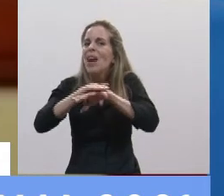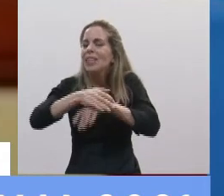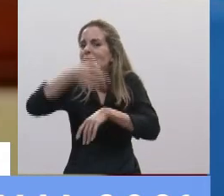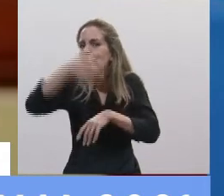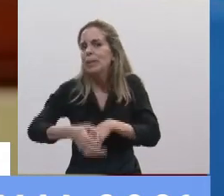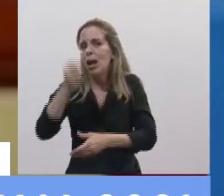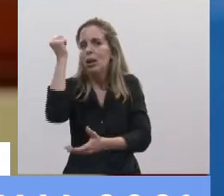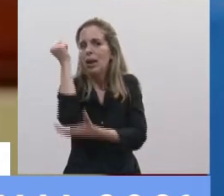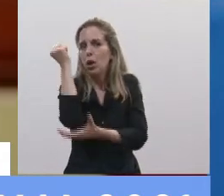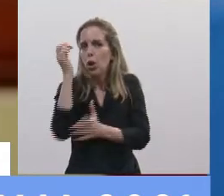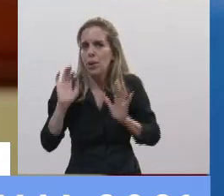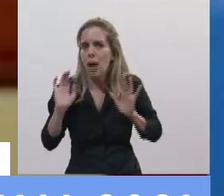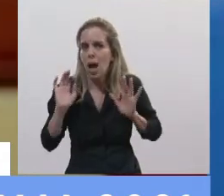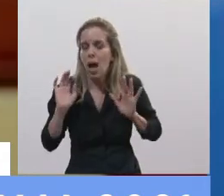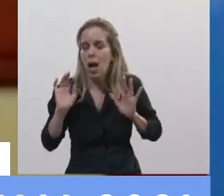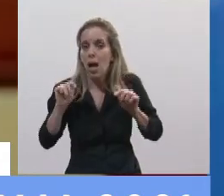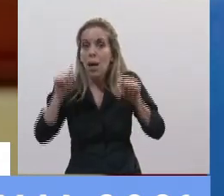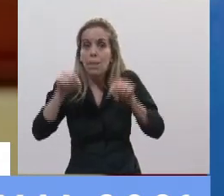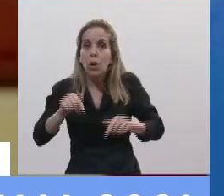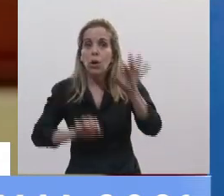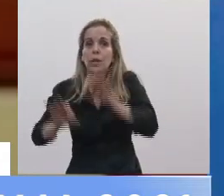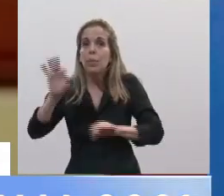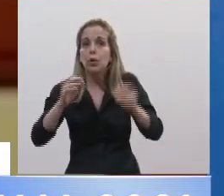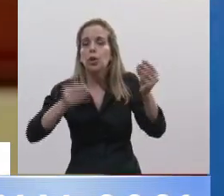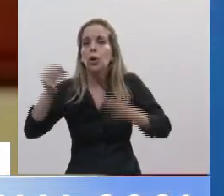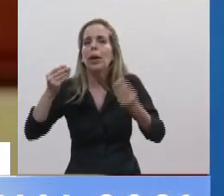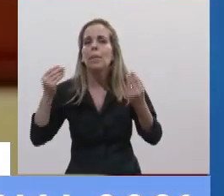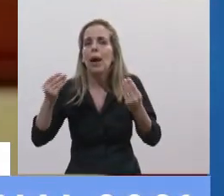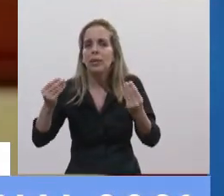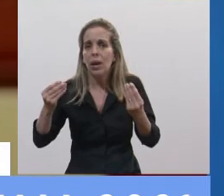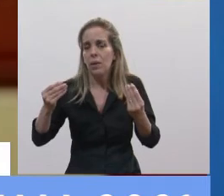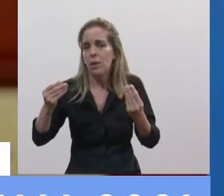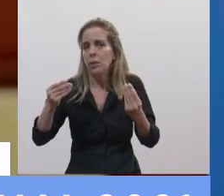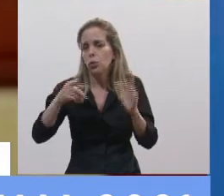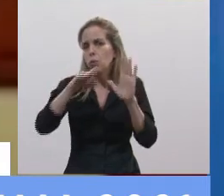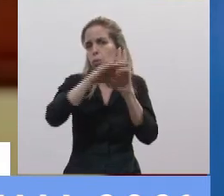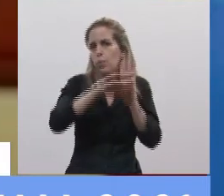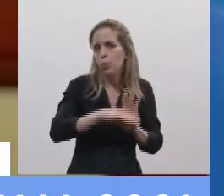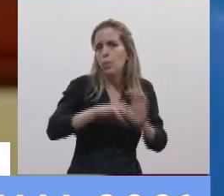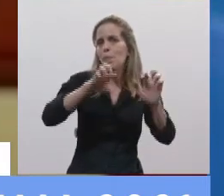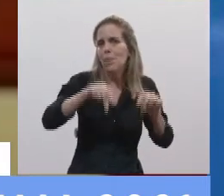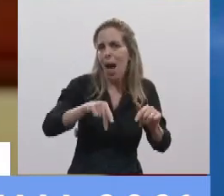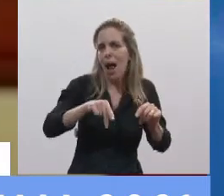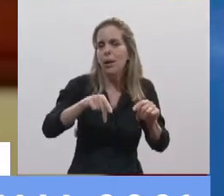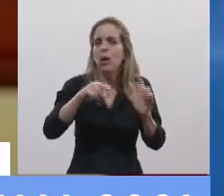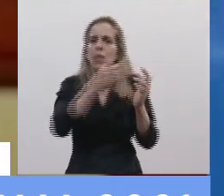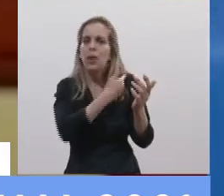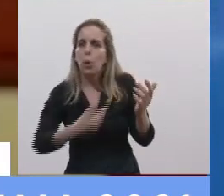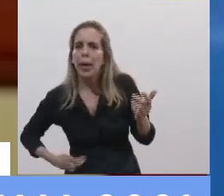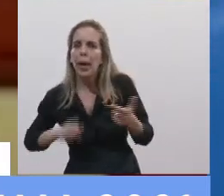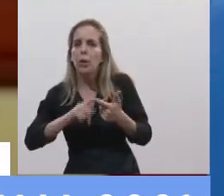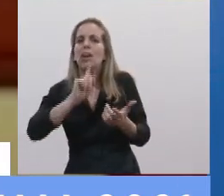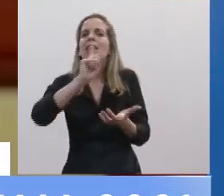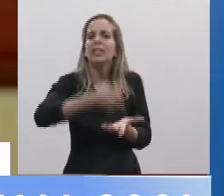gobierno. ¿Pero qué nos pasa con este presupuesto? No vemos un programa de gobierno, no vemos un plan, una hoja de ruta, una medida